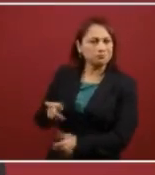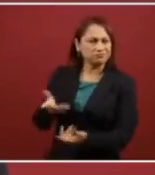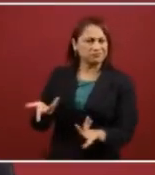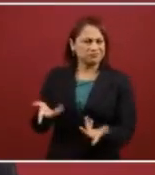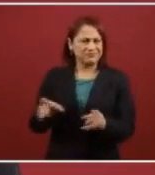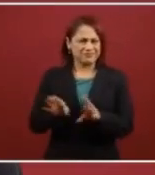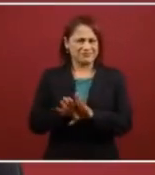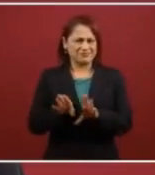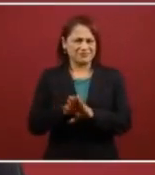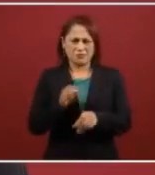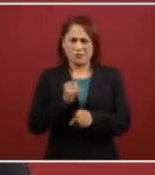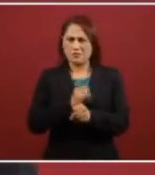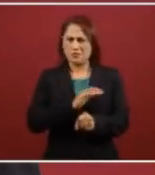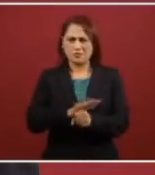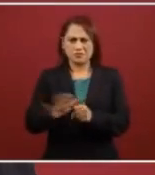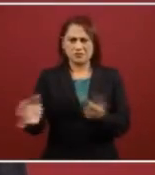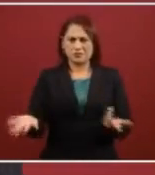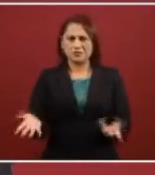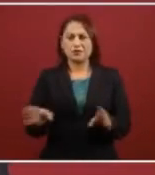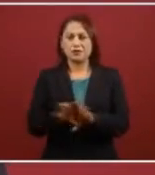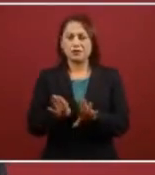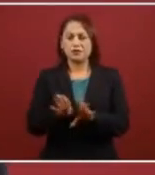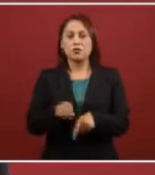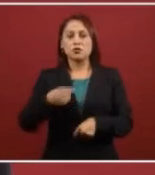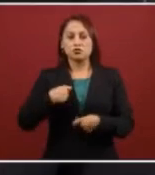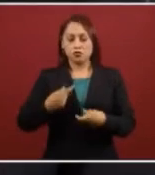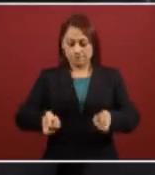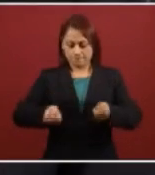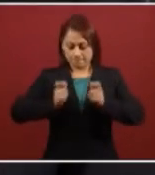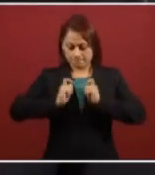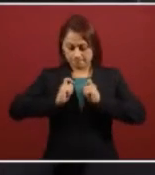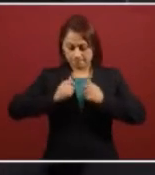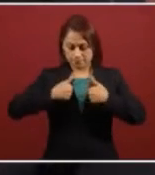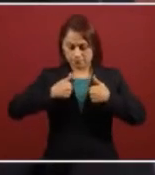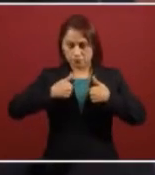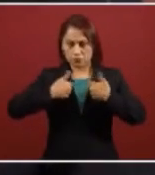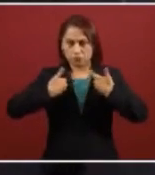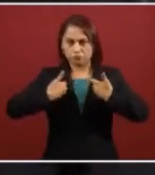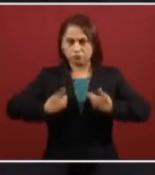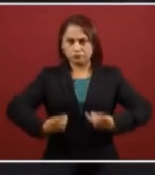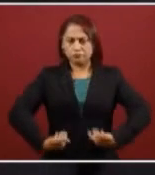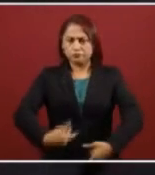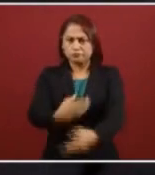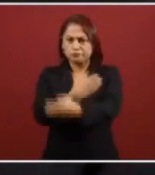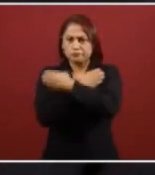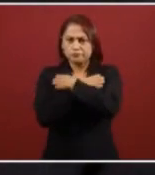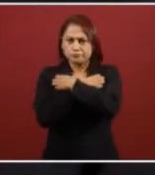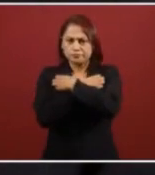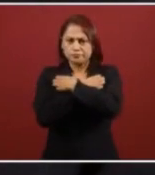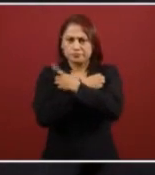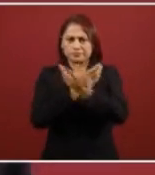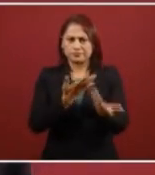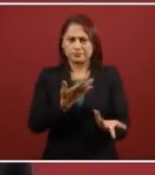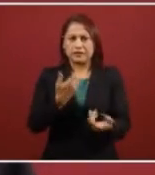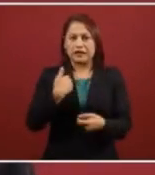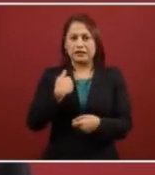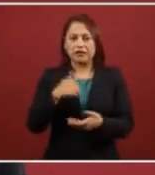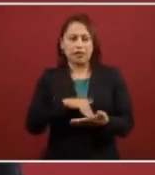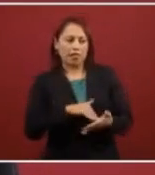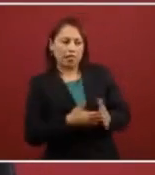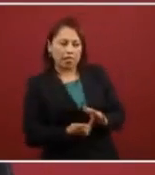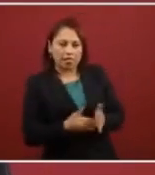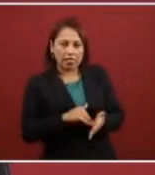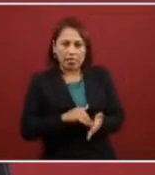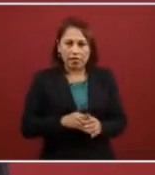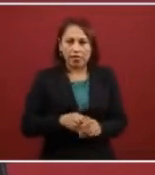alcahuete, like que pierda yo mi autoridad moral, que es lo que estimo más importante en mi vida. I would place in my moral authority, que por eso no